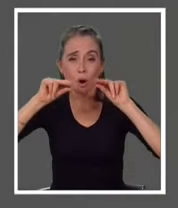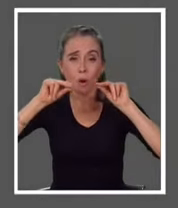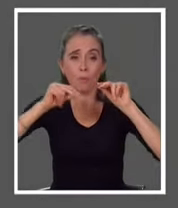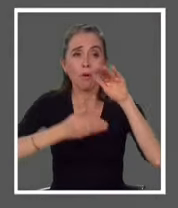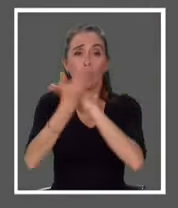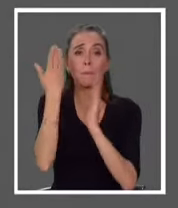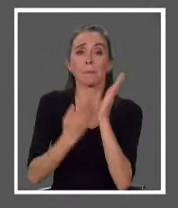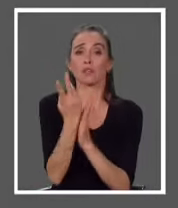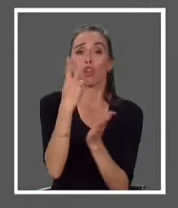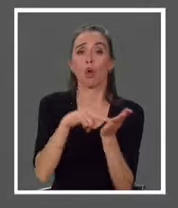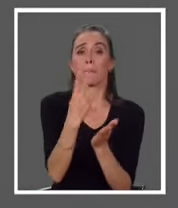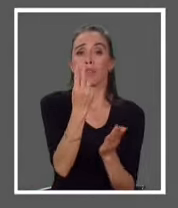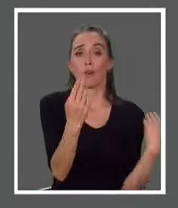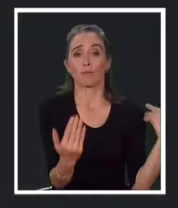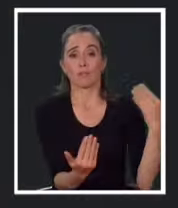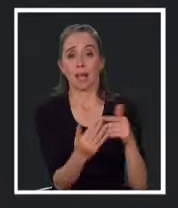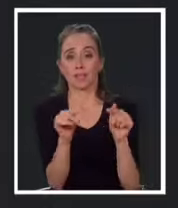desde el 2012.